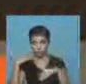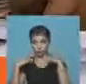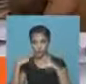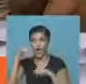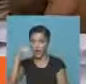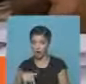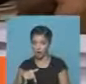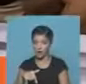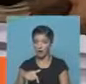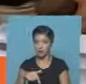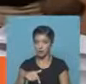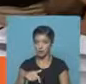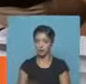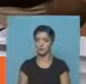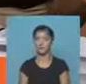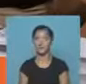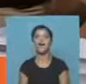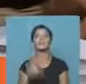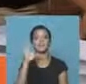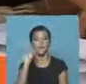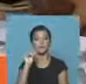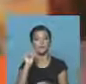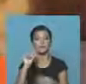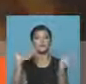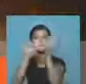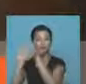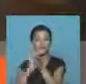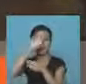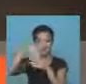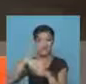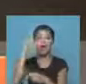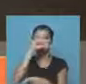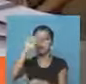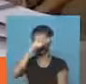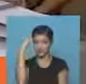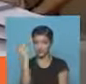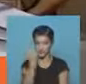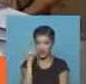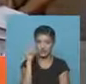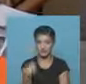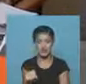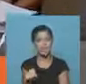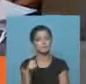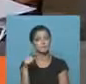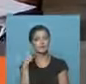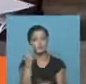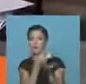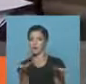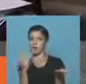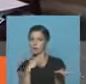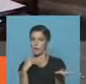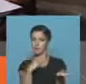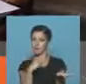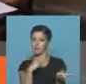reunidos, digamos, las 50 delegaciones del BID, del Banco Internacional de Desarrollo, las imágenes en lugar de ser de confianza económica para